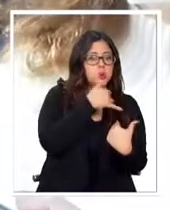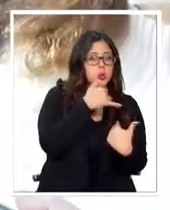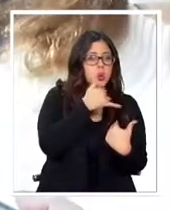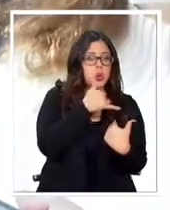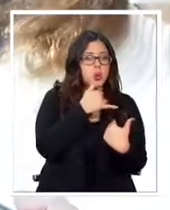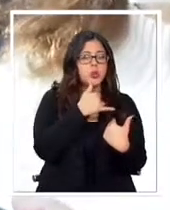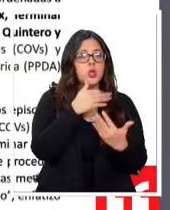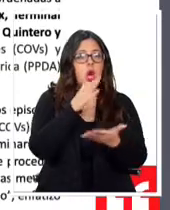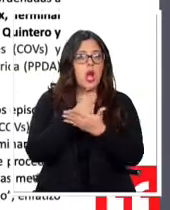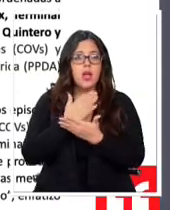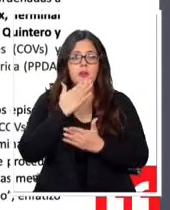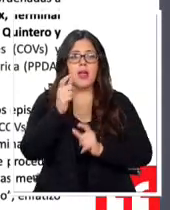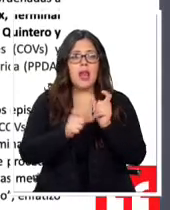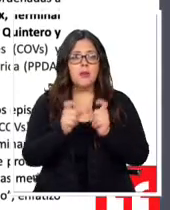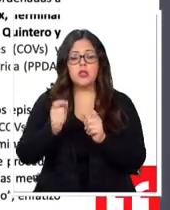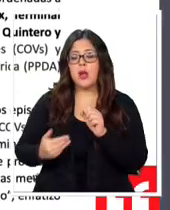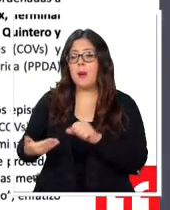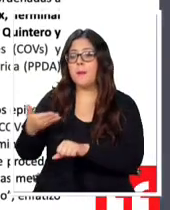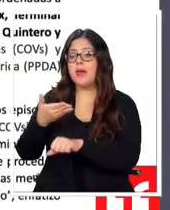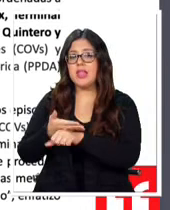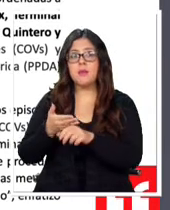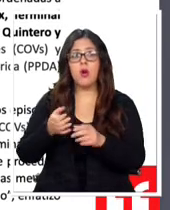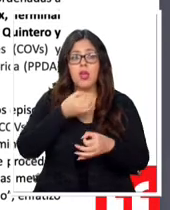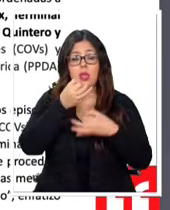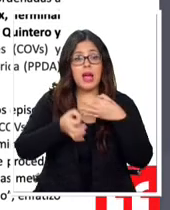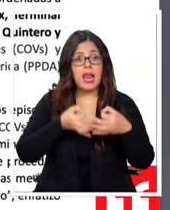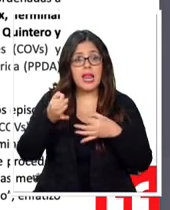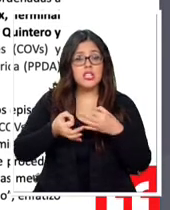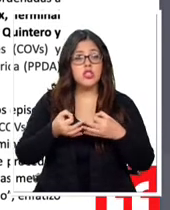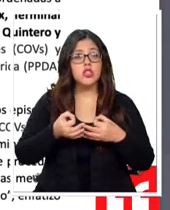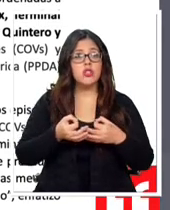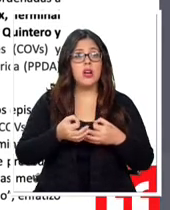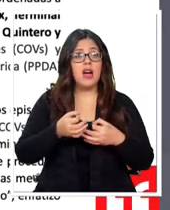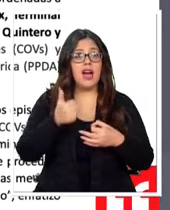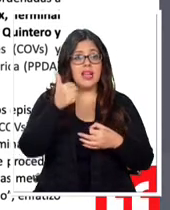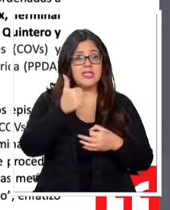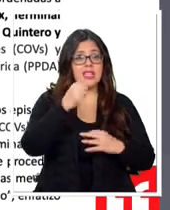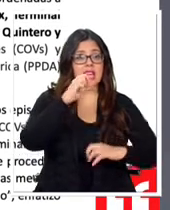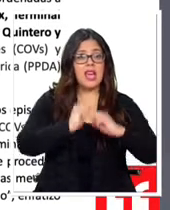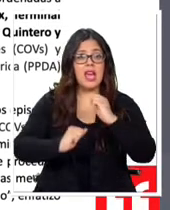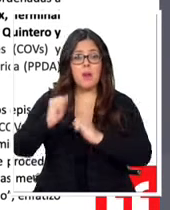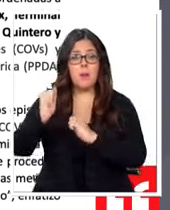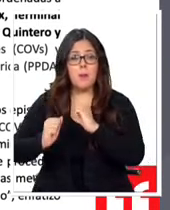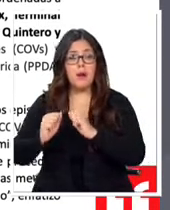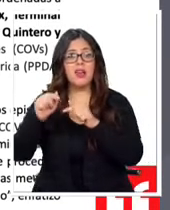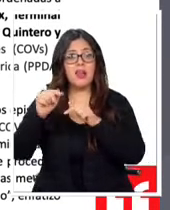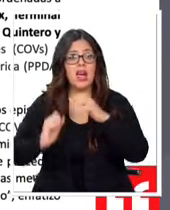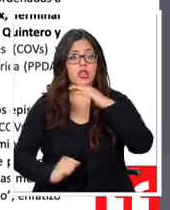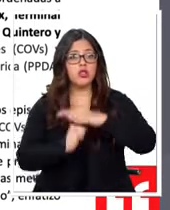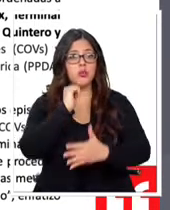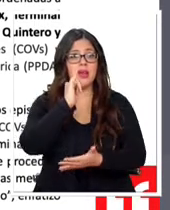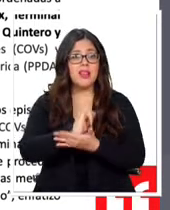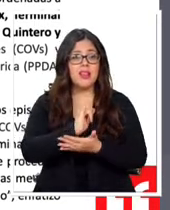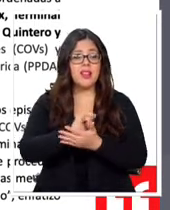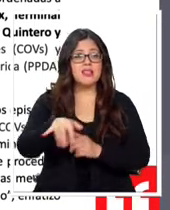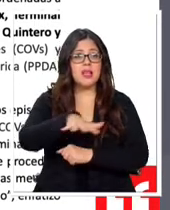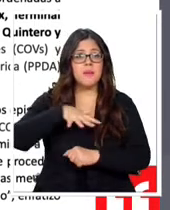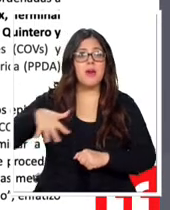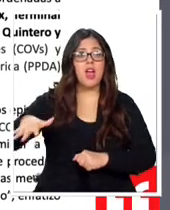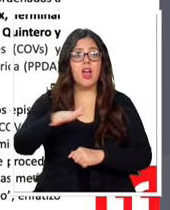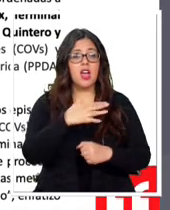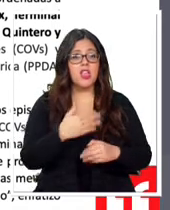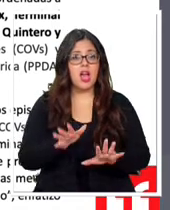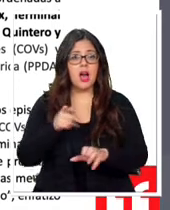colegios, a la población. Pedimos una declaración a las 6 empresas sobre las que la Superintendencia de Medio Ambiente